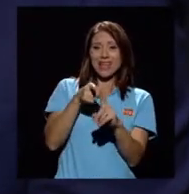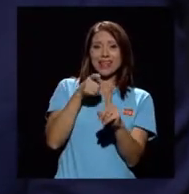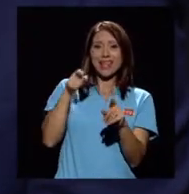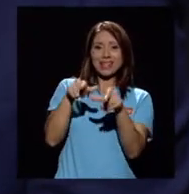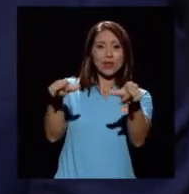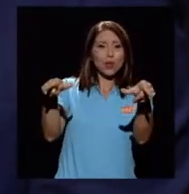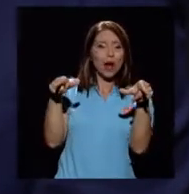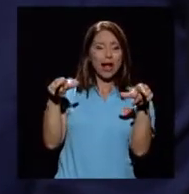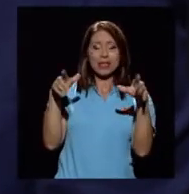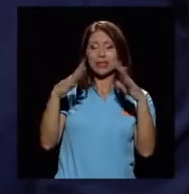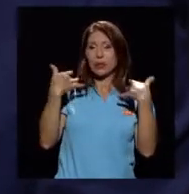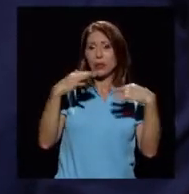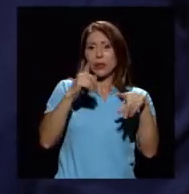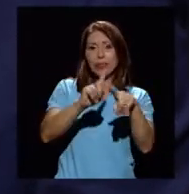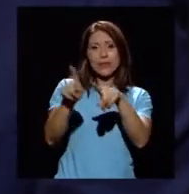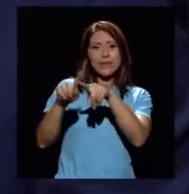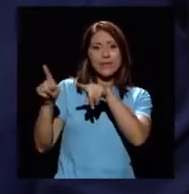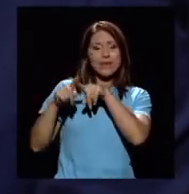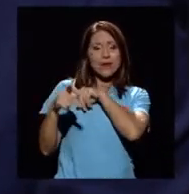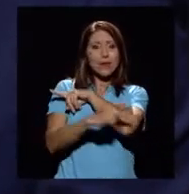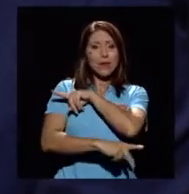de toda la región, ¿verdad?,